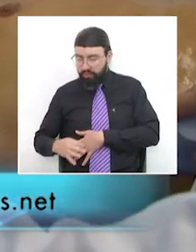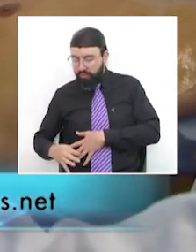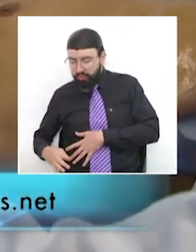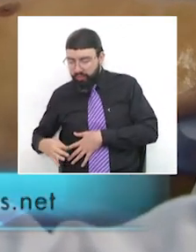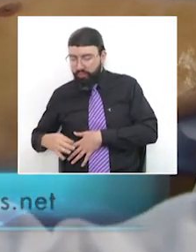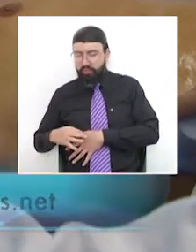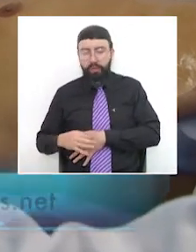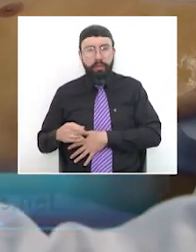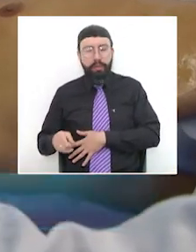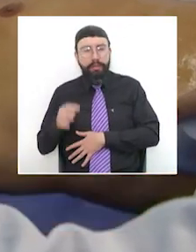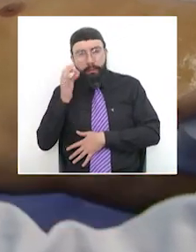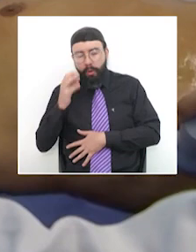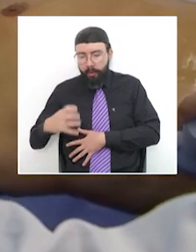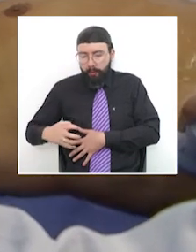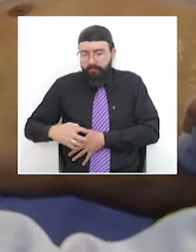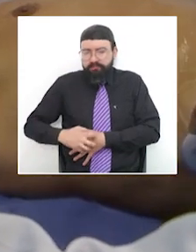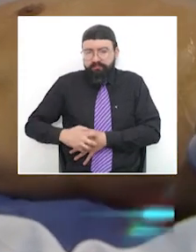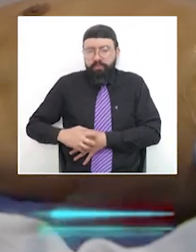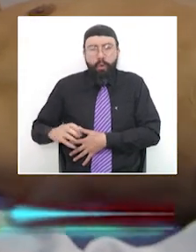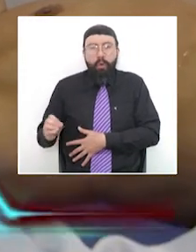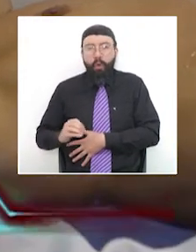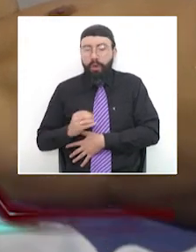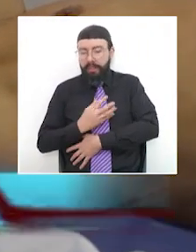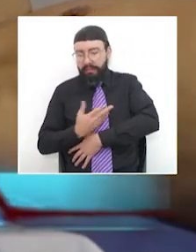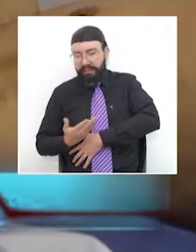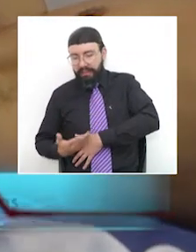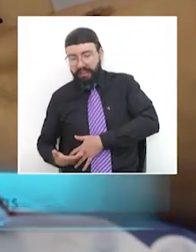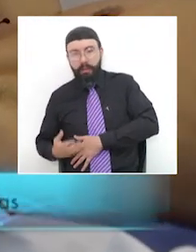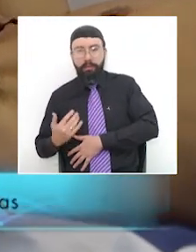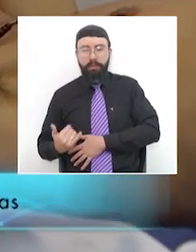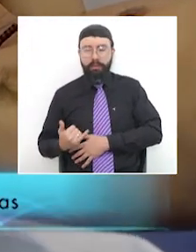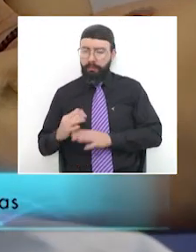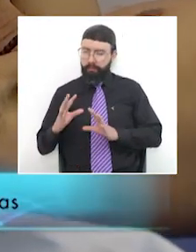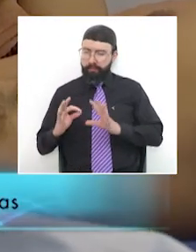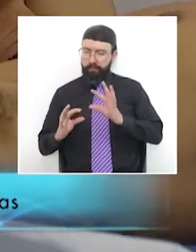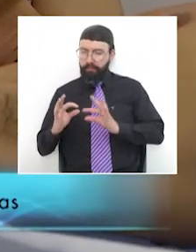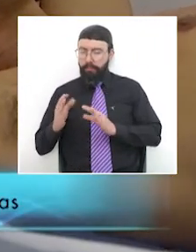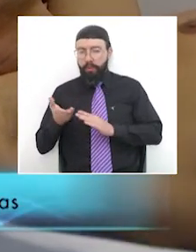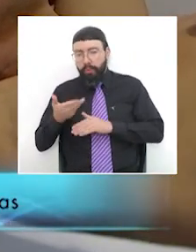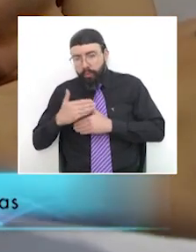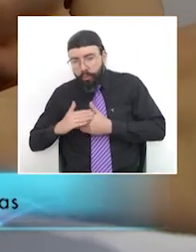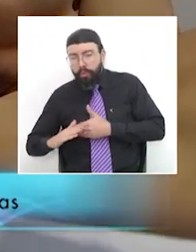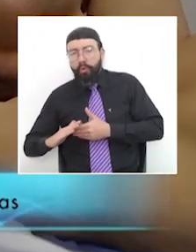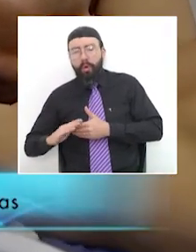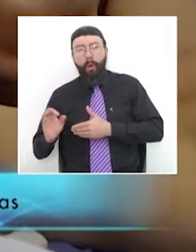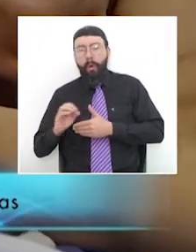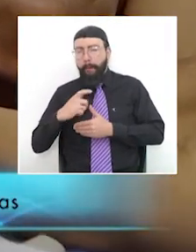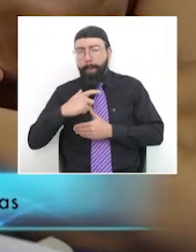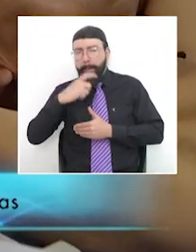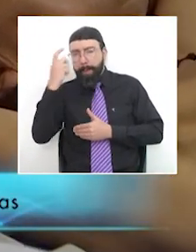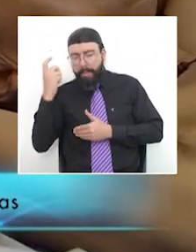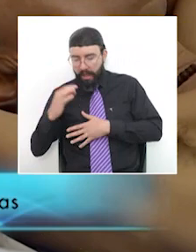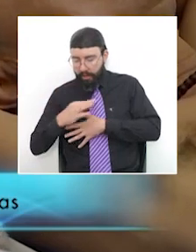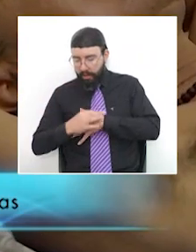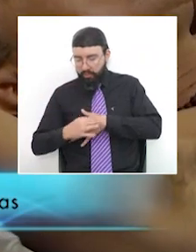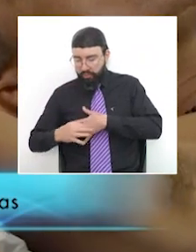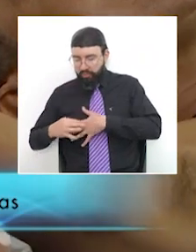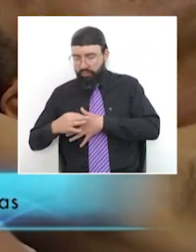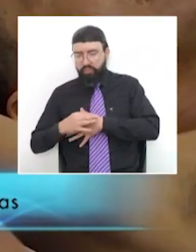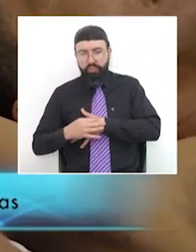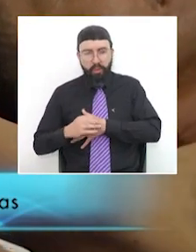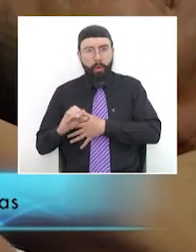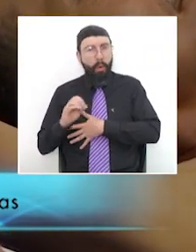hay tabicaciones o si hay unas ecogenicidades que vemos aquí como unas zonas blancas, si